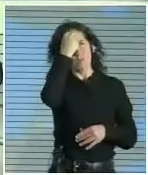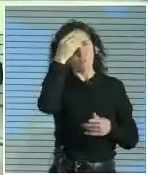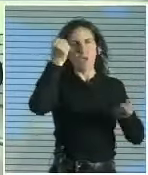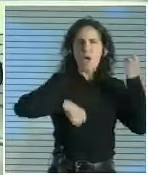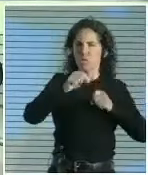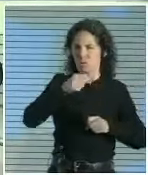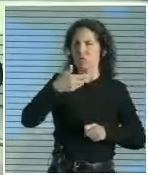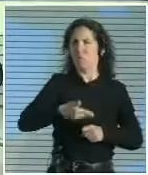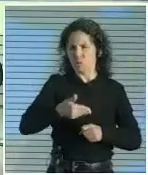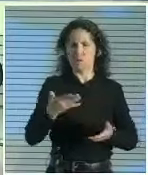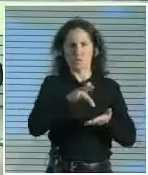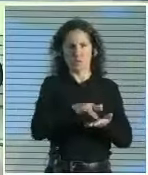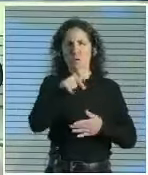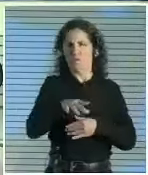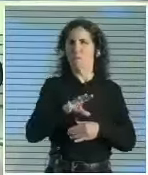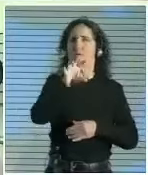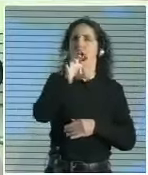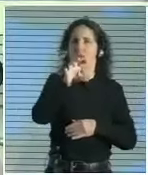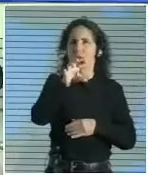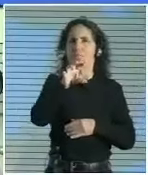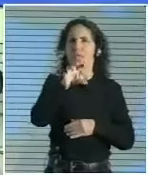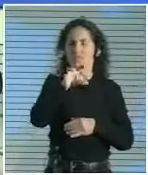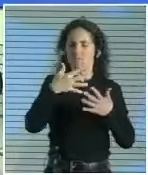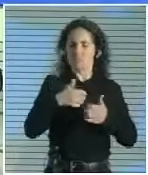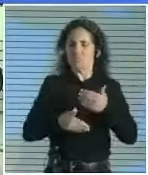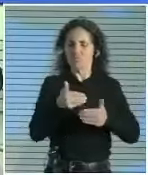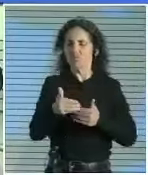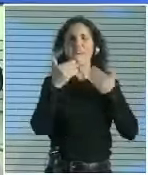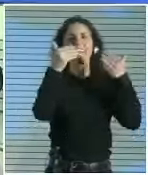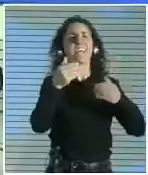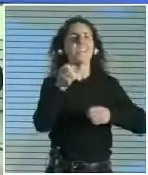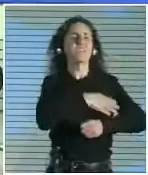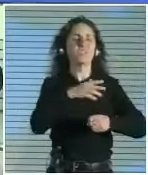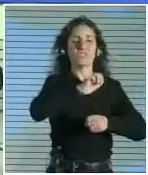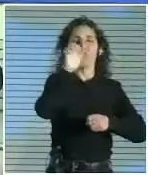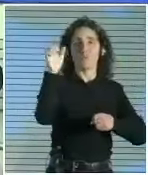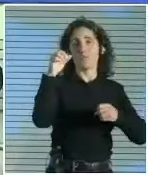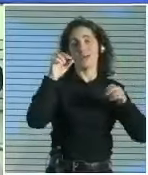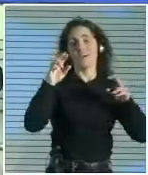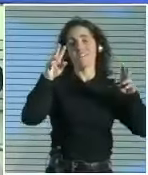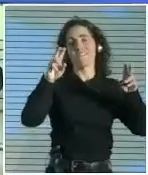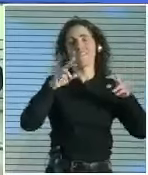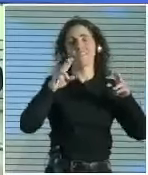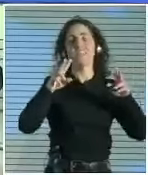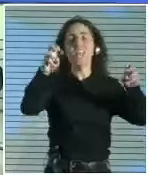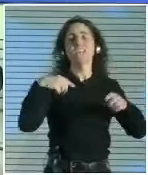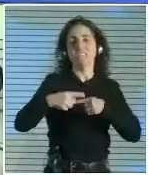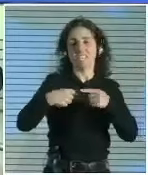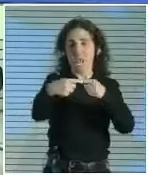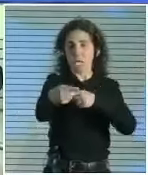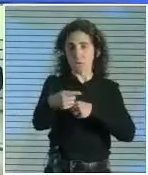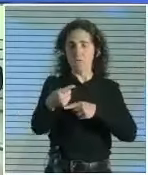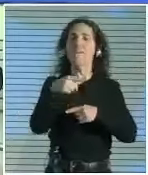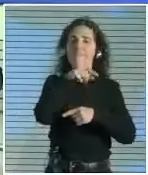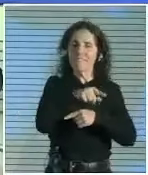contundencia. Este país ha puesto en funcionamiento con fondos Next Generation un programa de sostenibilidad que integra cambio